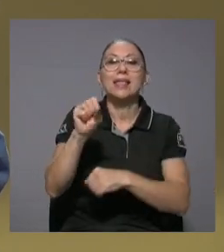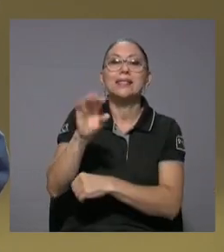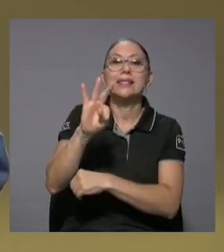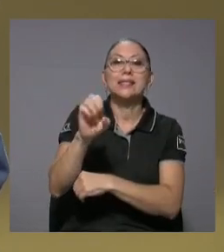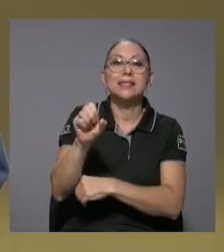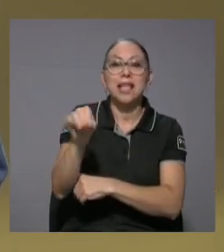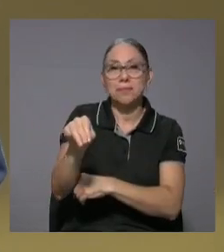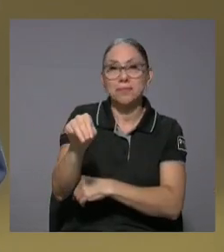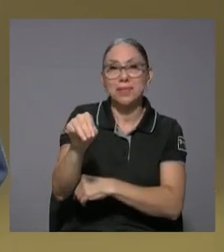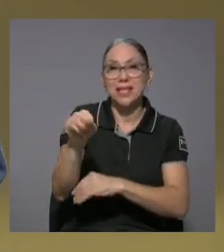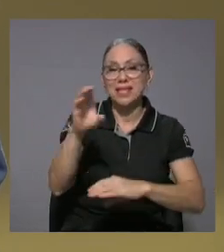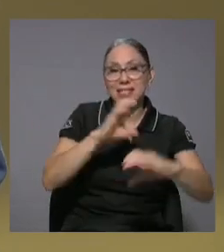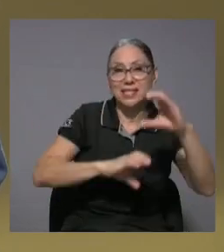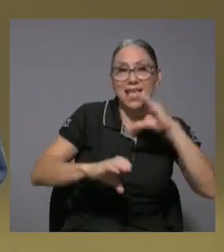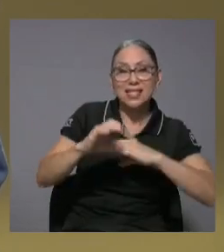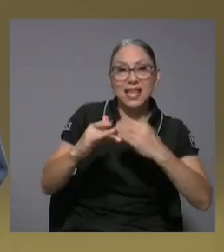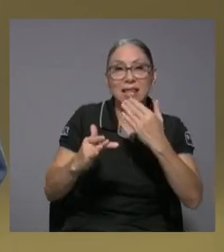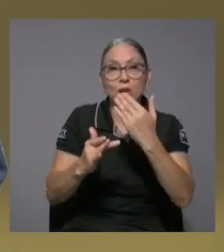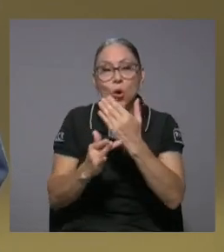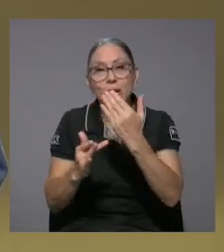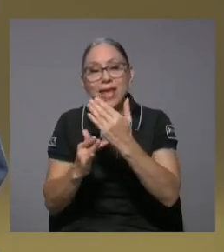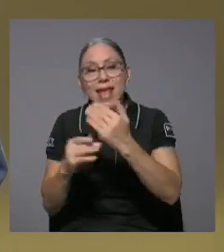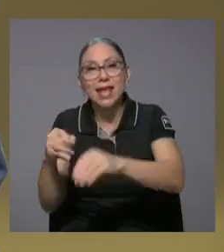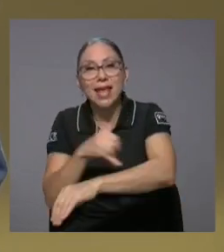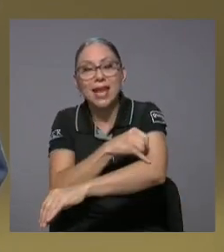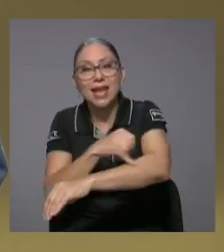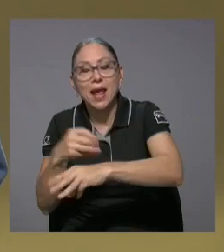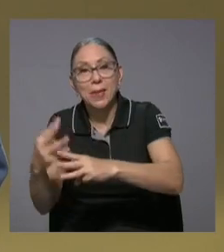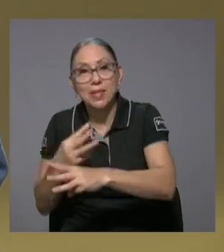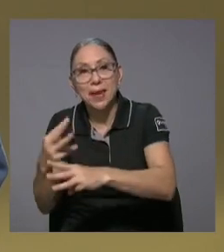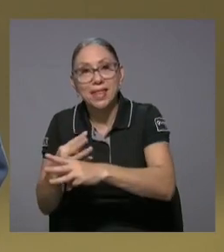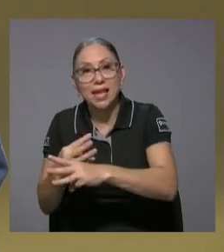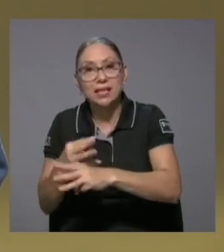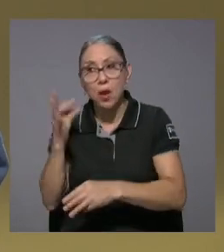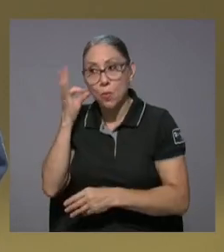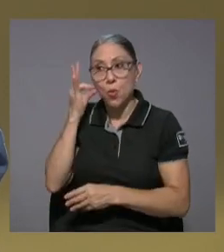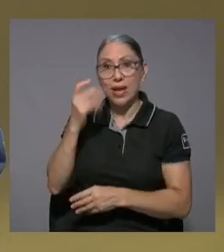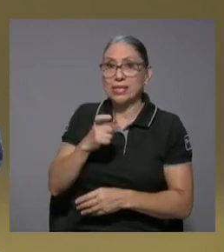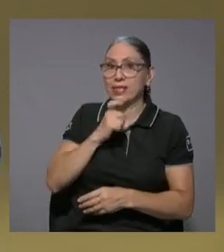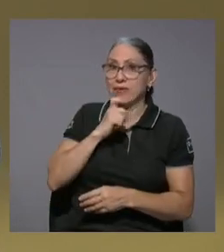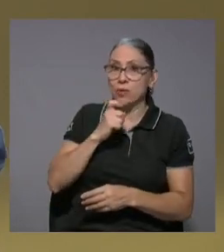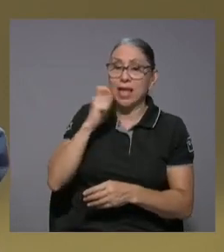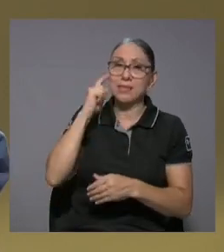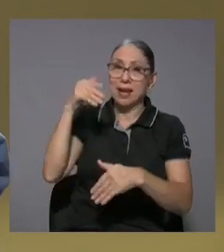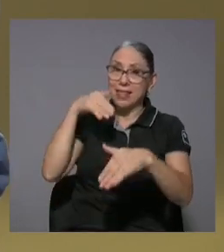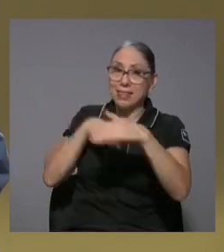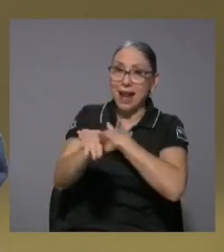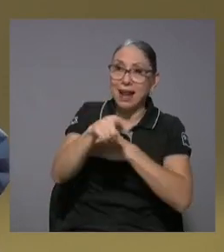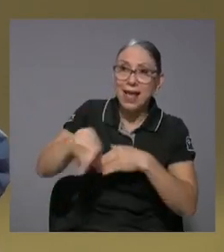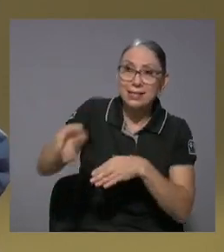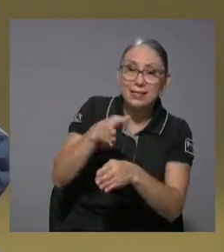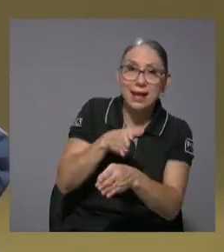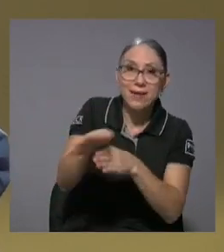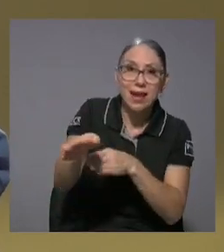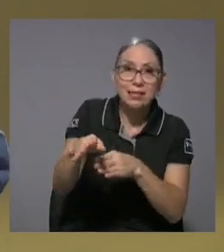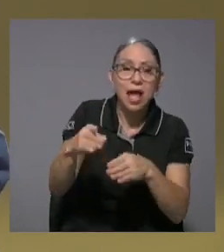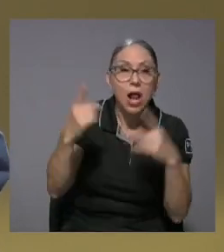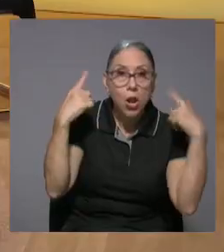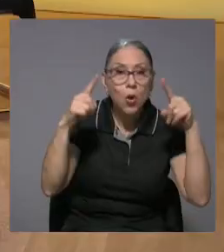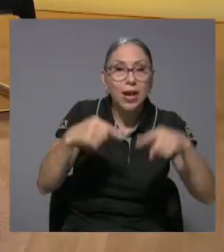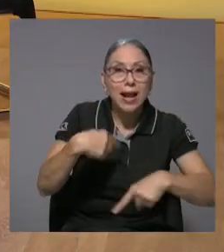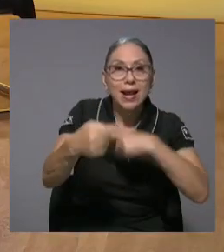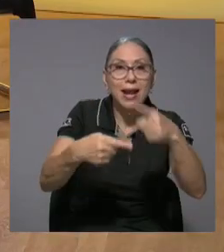las mujeres para acceder a estas áreas, ¿verdad? Seleccionar esta carrera y graduarnos y efectivamente insertarnos con éxito en el mundo